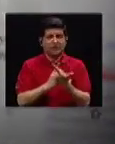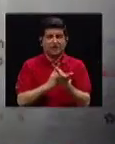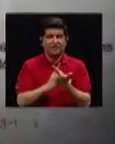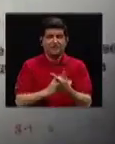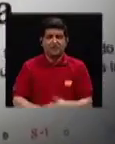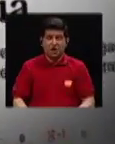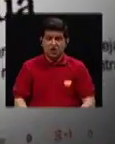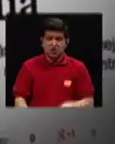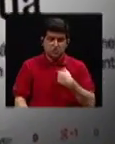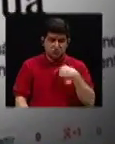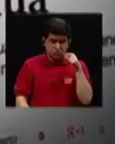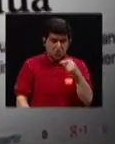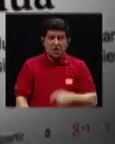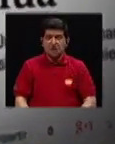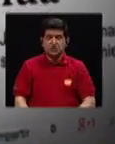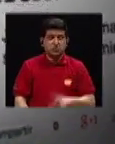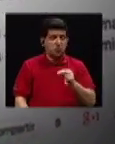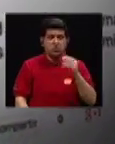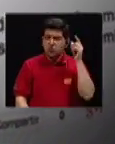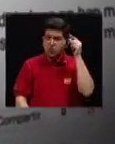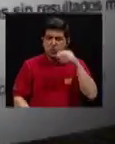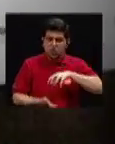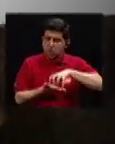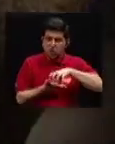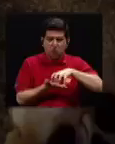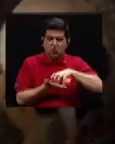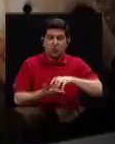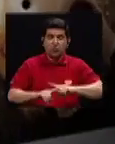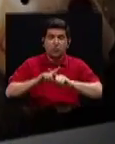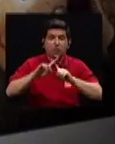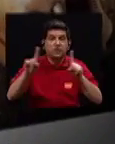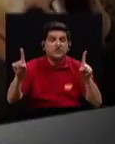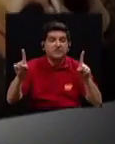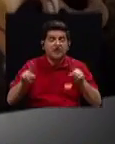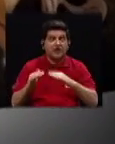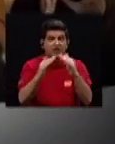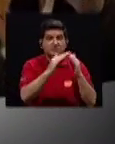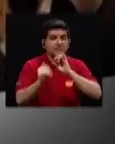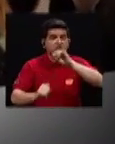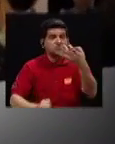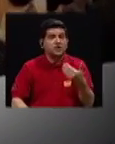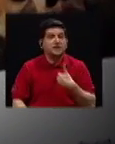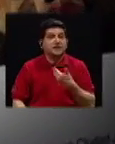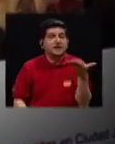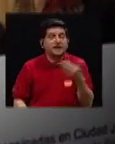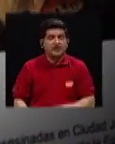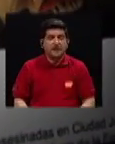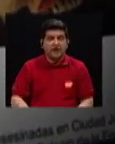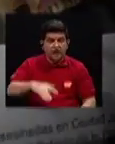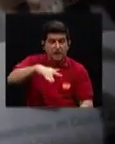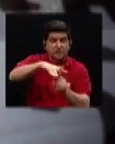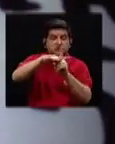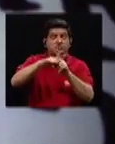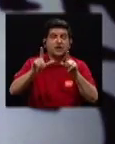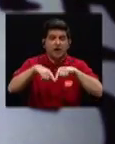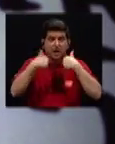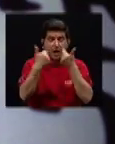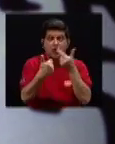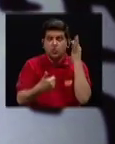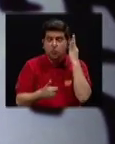cabe la menor duda lo que hay de diferencia en Ciudad Juárez es la visibilidad que le dio el movimiento de